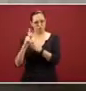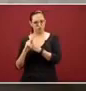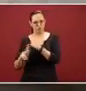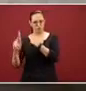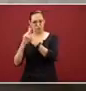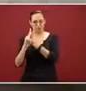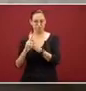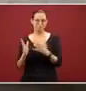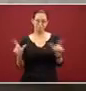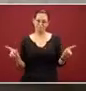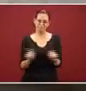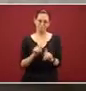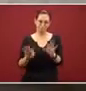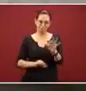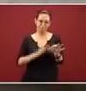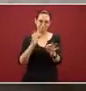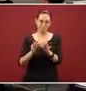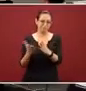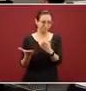Señor subsecretario.